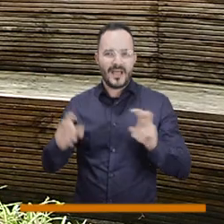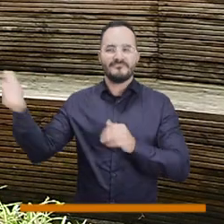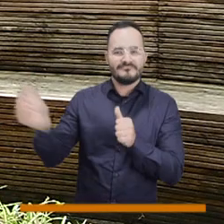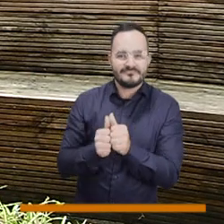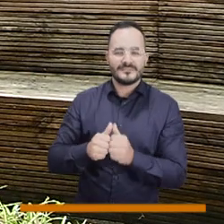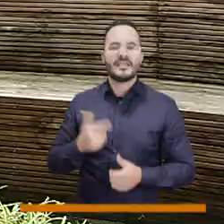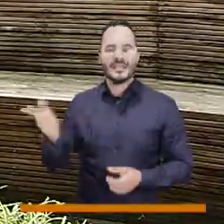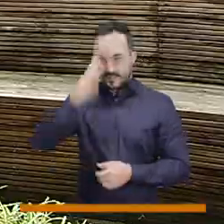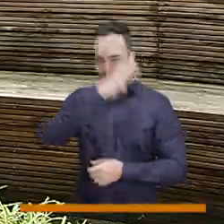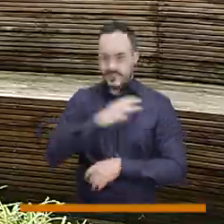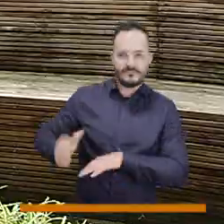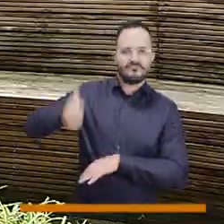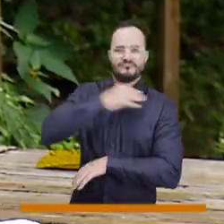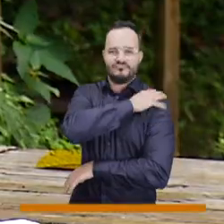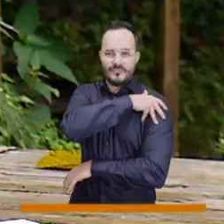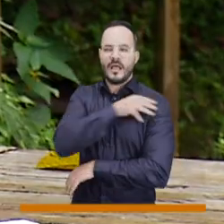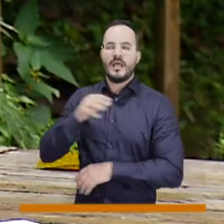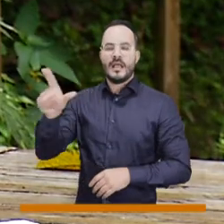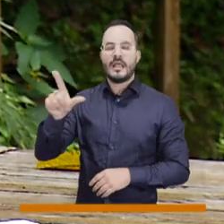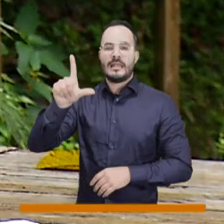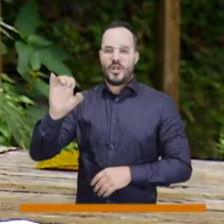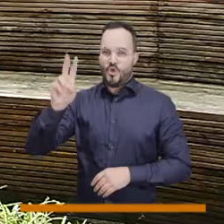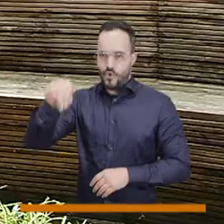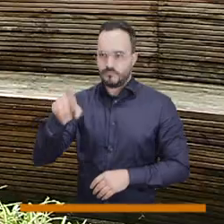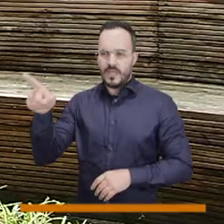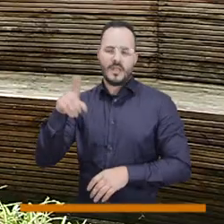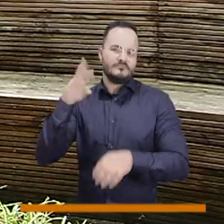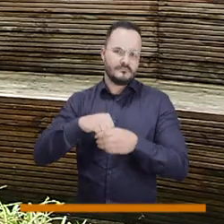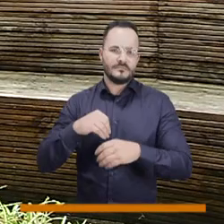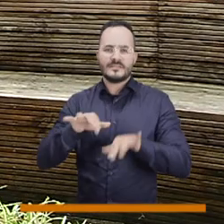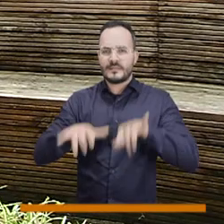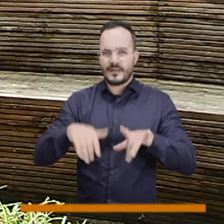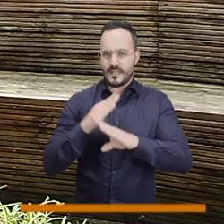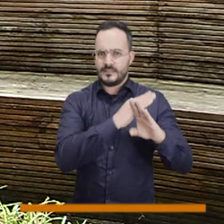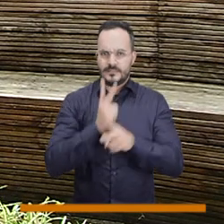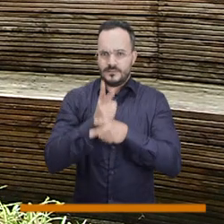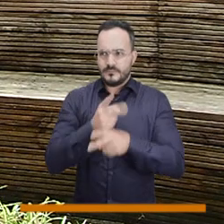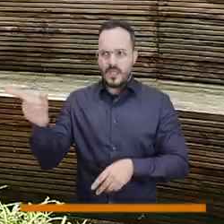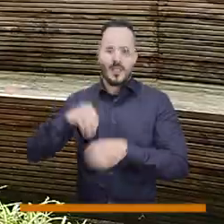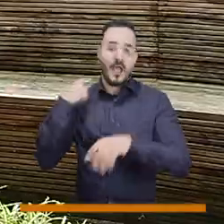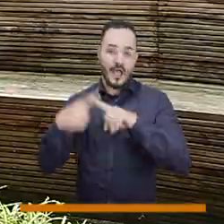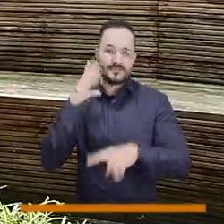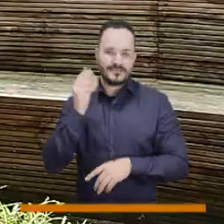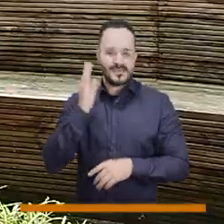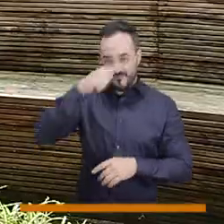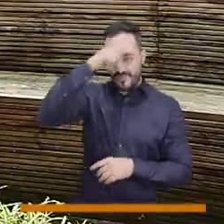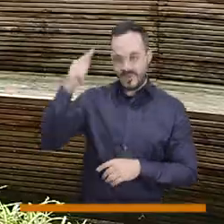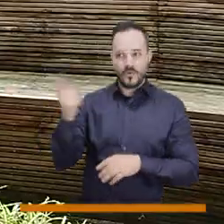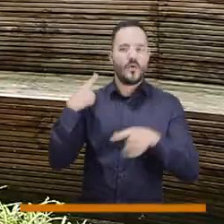Leonardo Buitrago León, quien se ha desempeñado como contratista de la Secretaría de Seguridad durante la administración de Federico